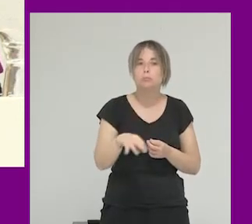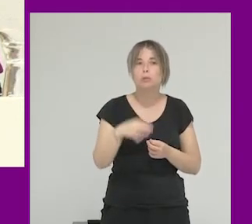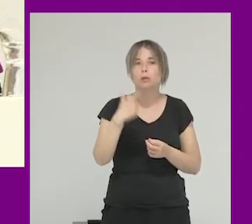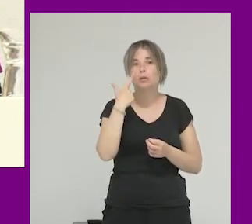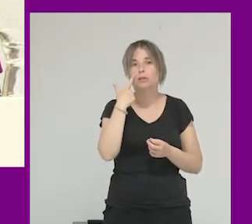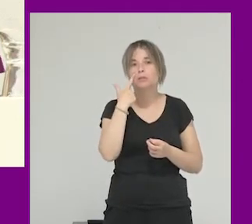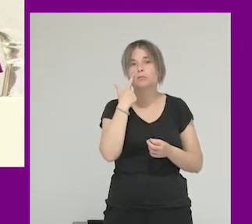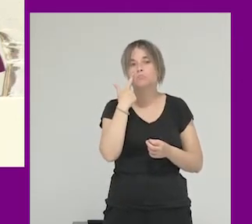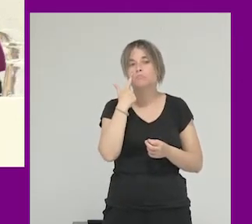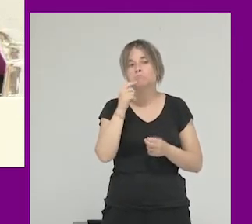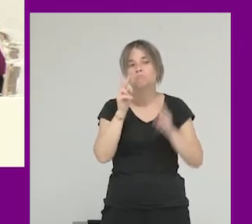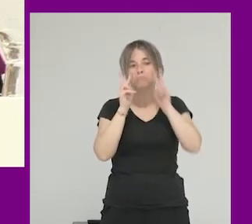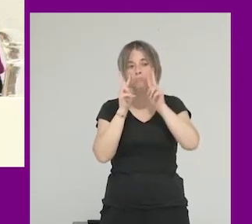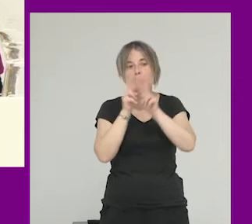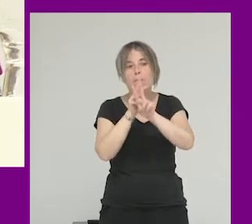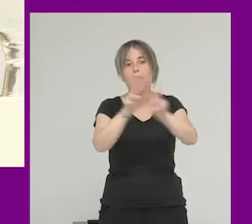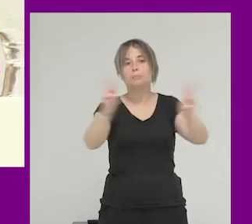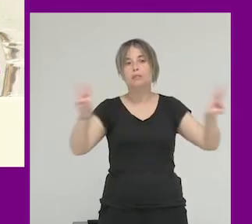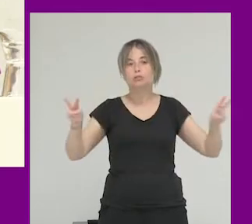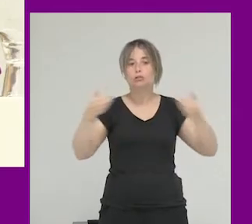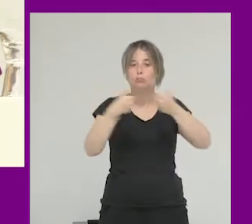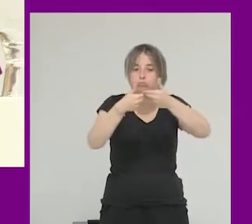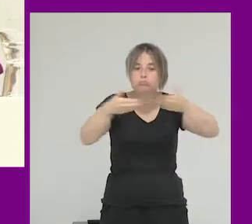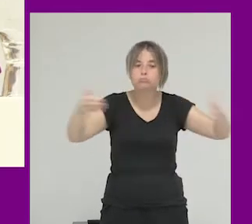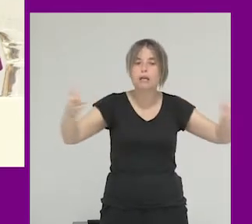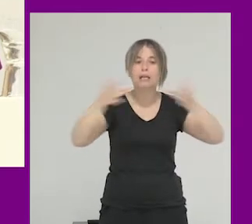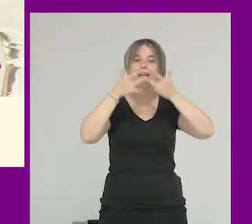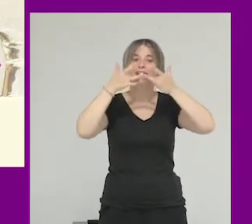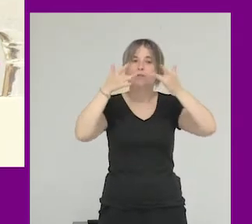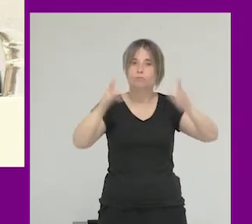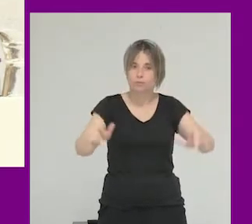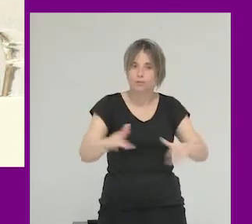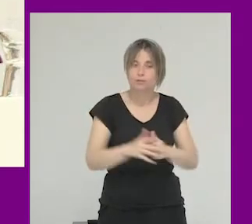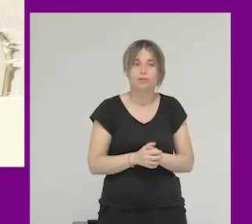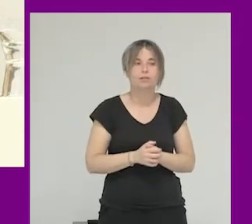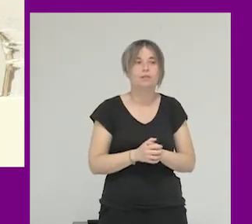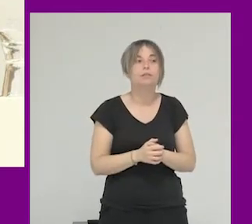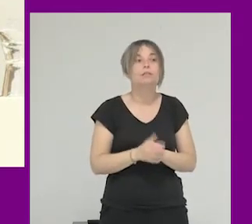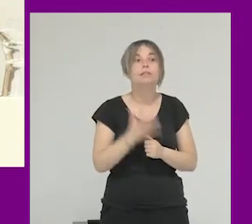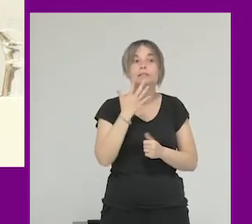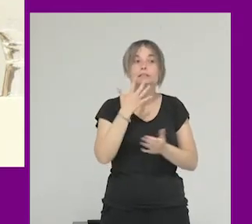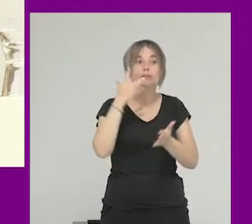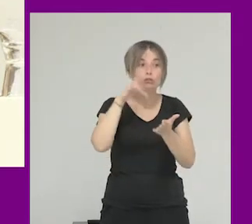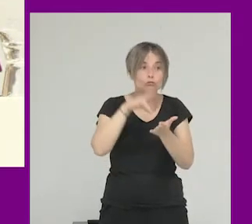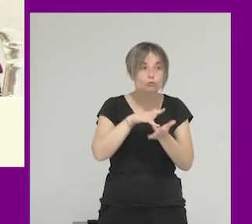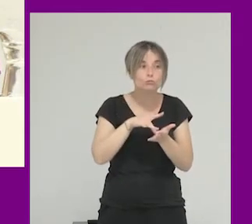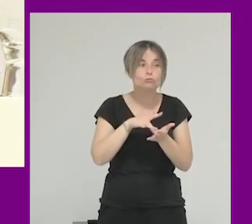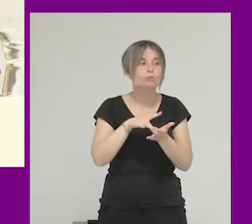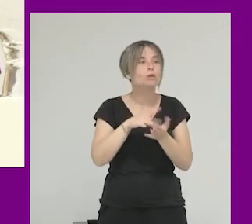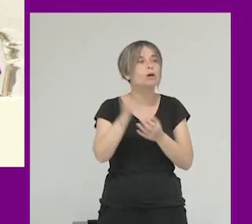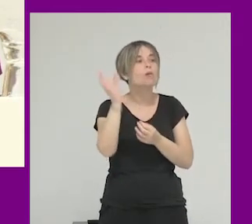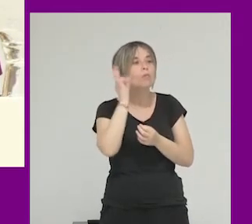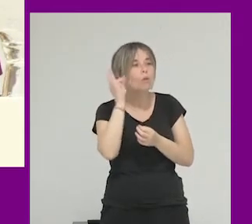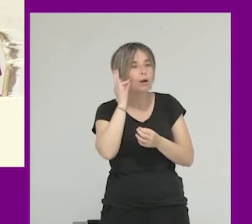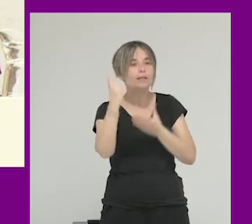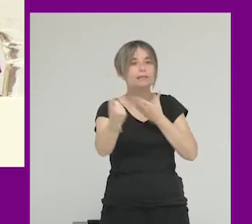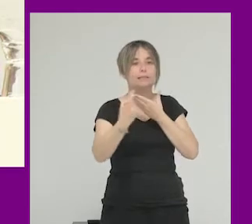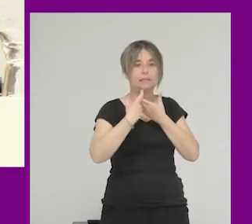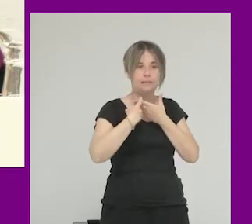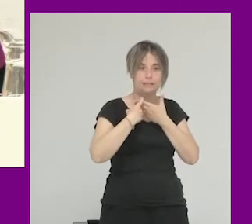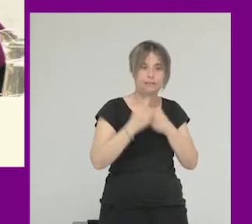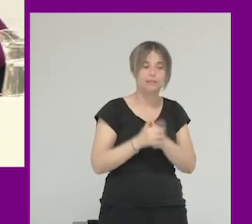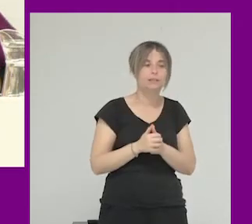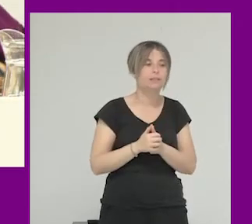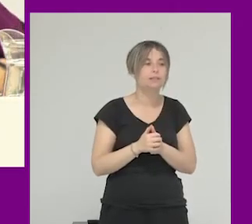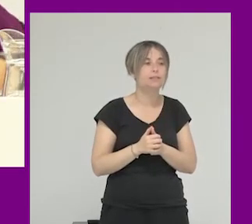una visión más neutra y cuando eso pasa, las mujeres entran.